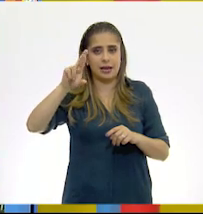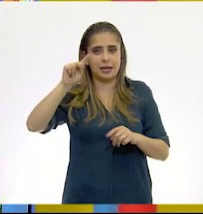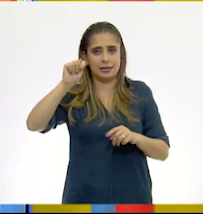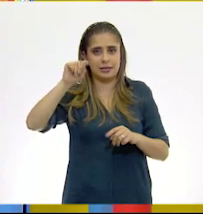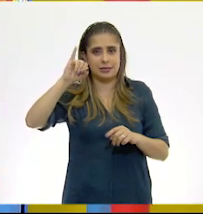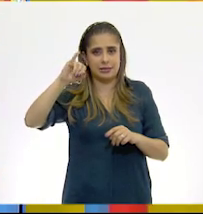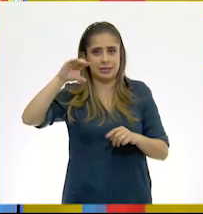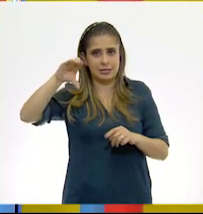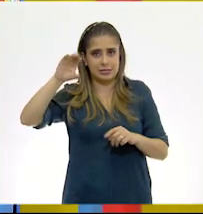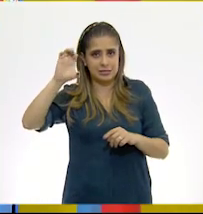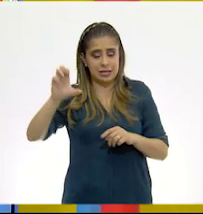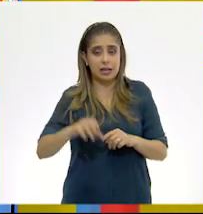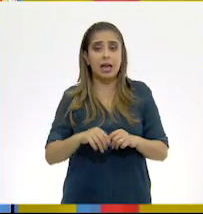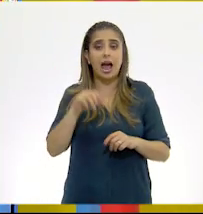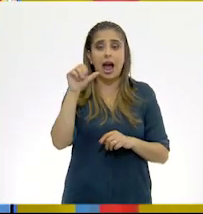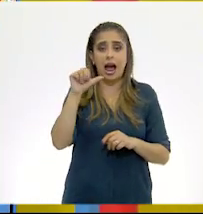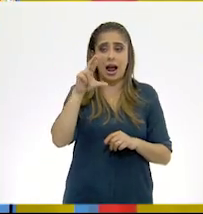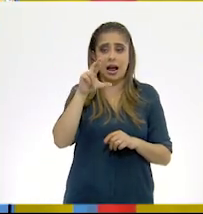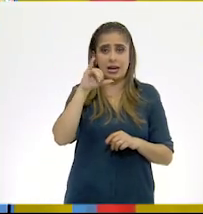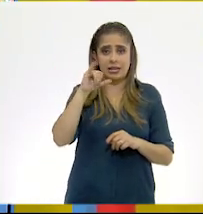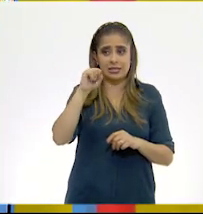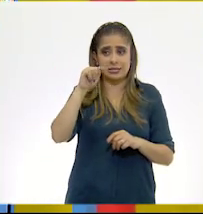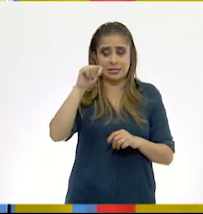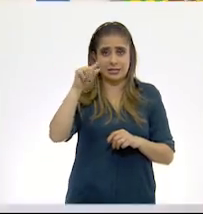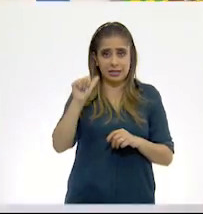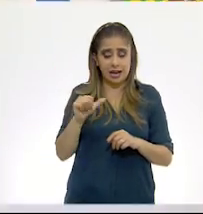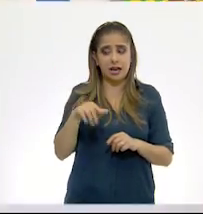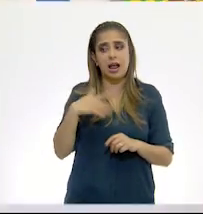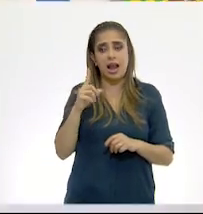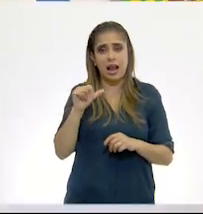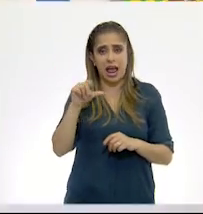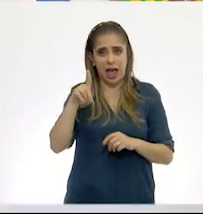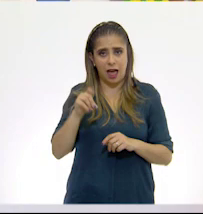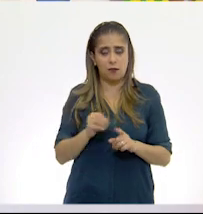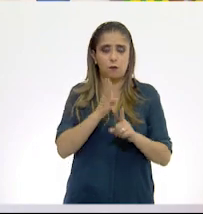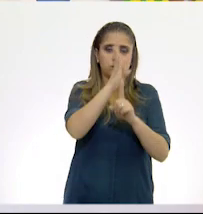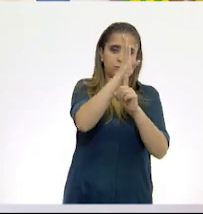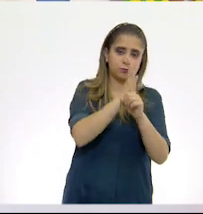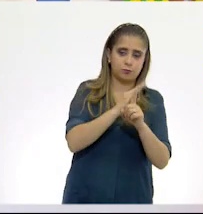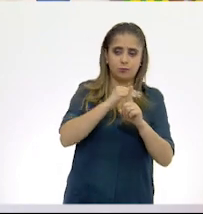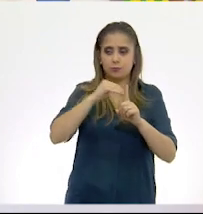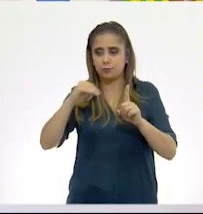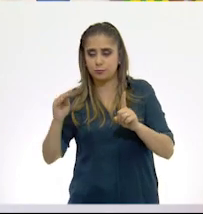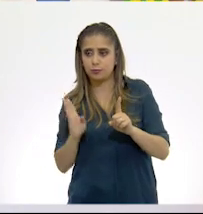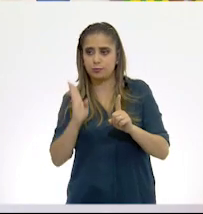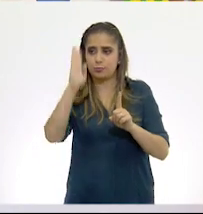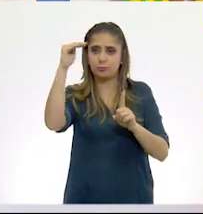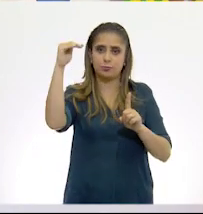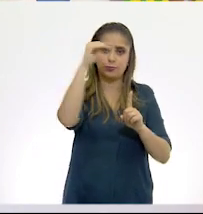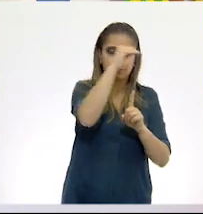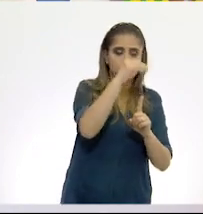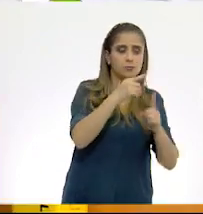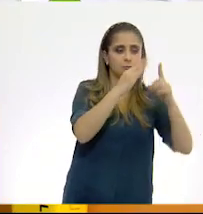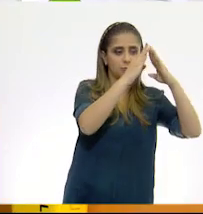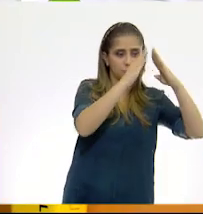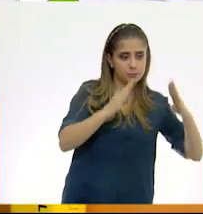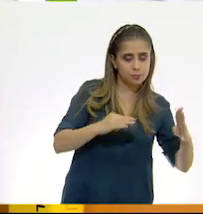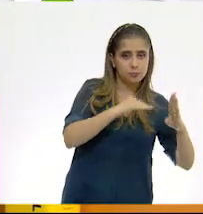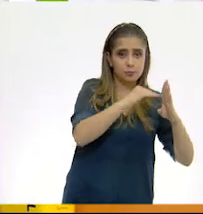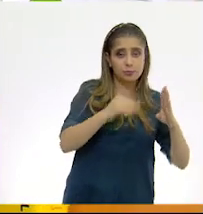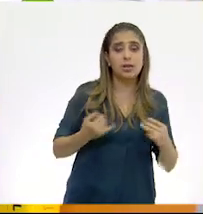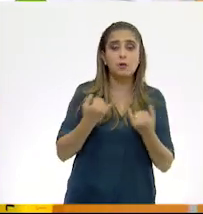entonces precisamente se hace el vértice, cuando se unen esas dos líneas. Así es, y también tienen